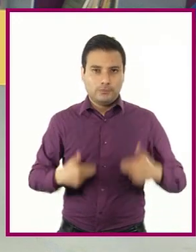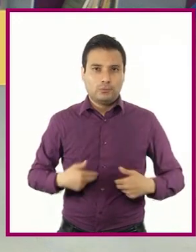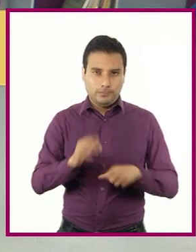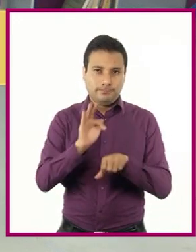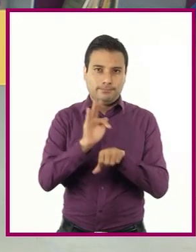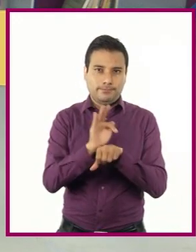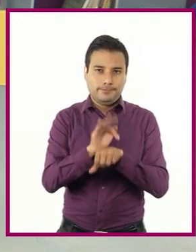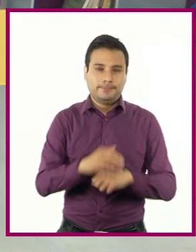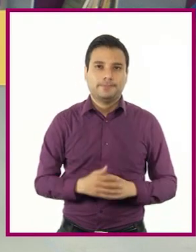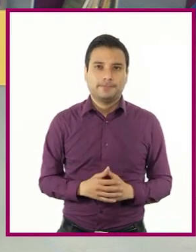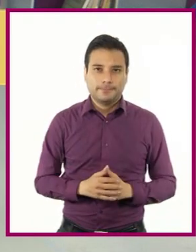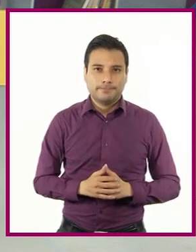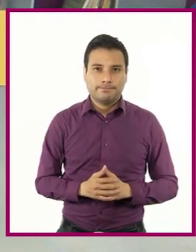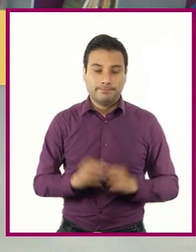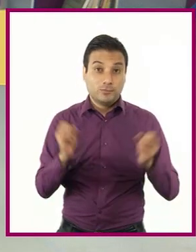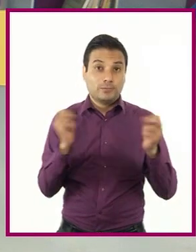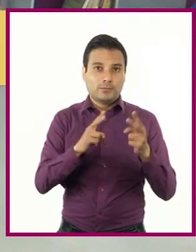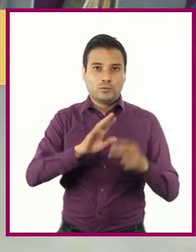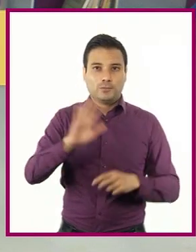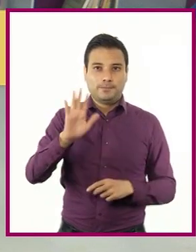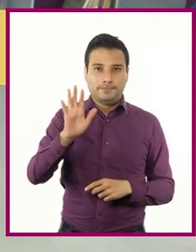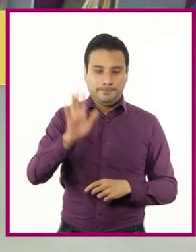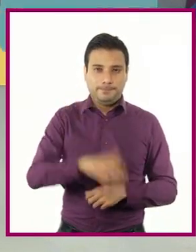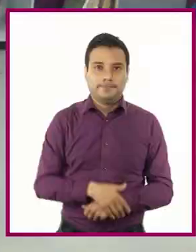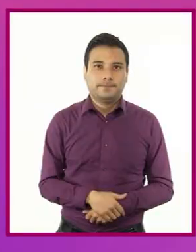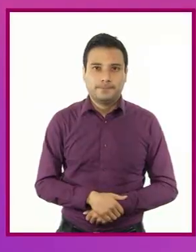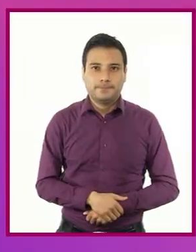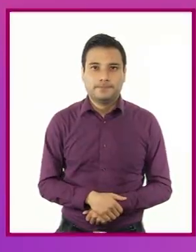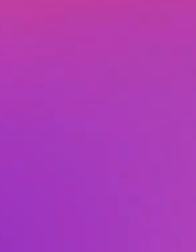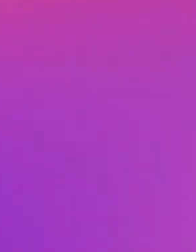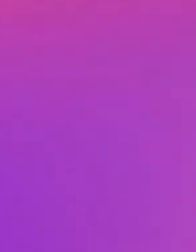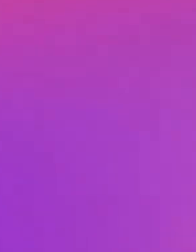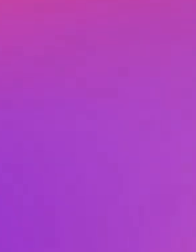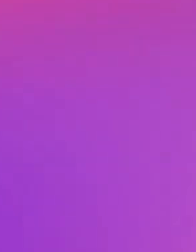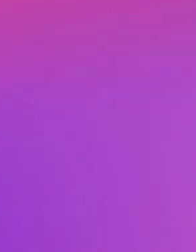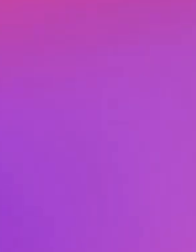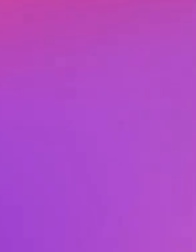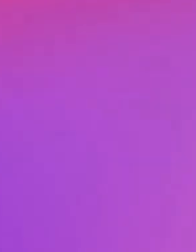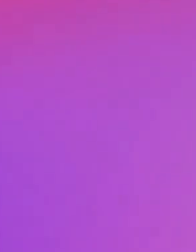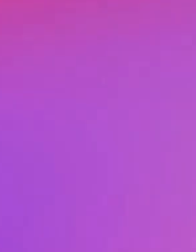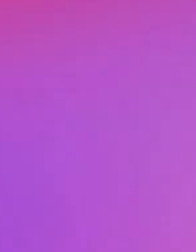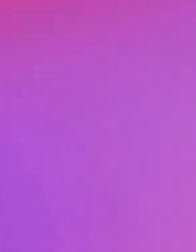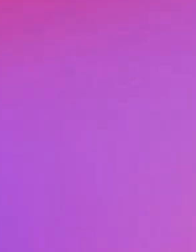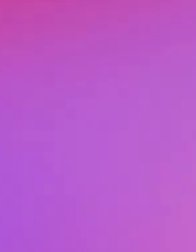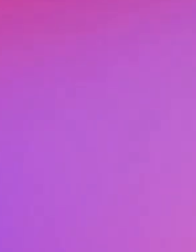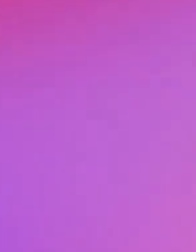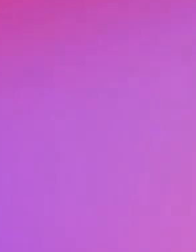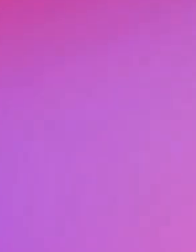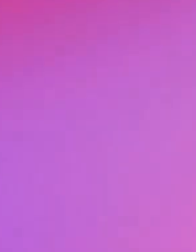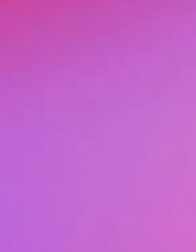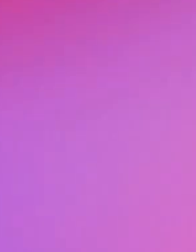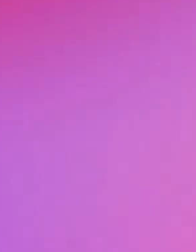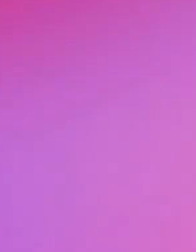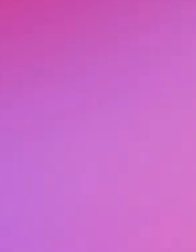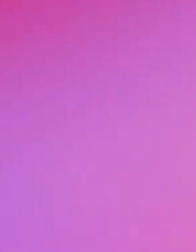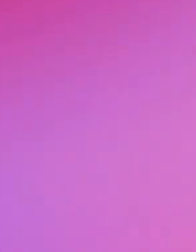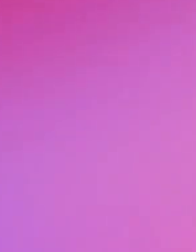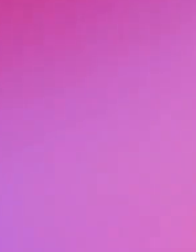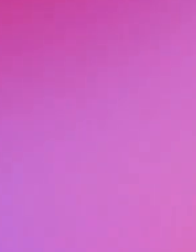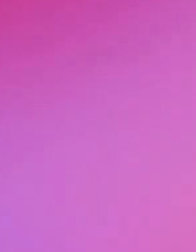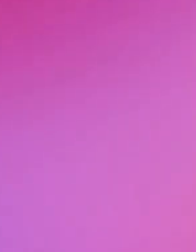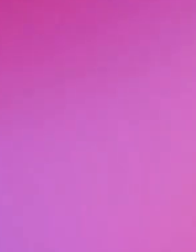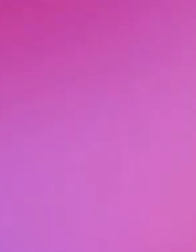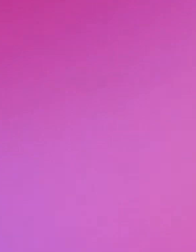meta. Hasta la próxima sesión. Si tienes dudas o necesitas ayuda, llama al Centro